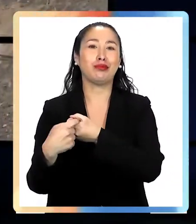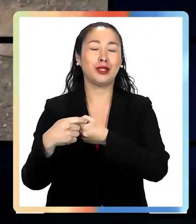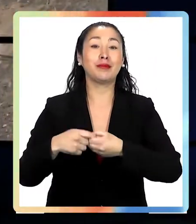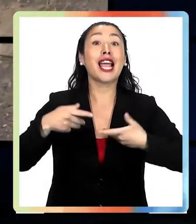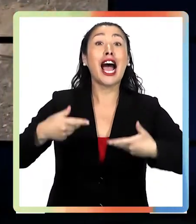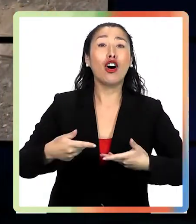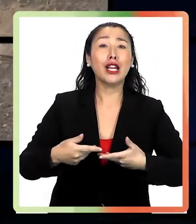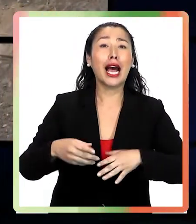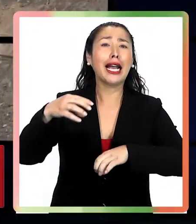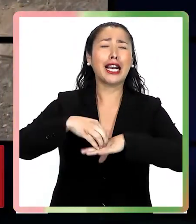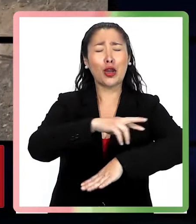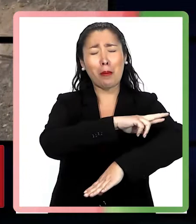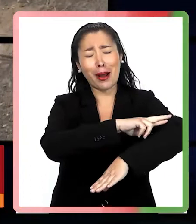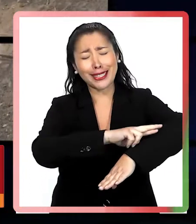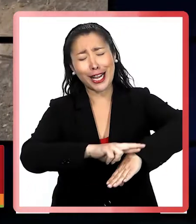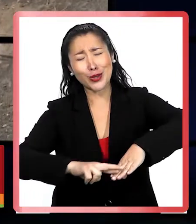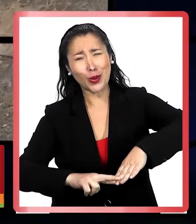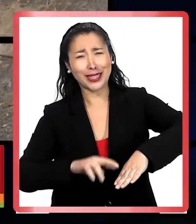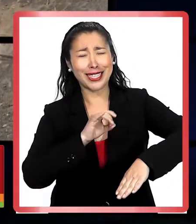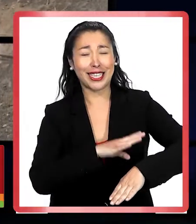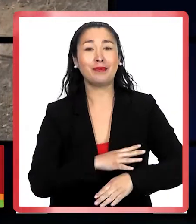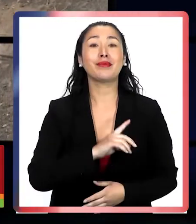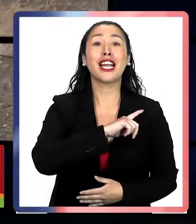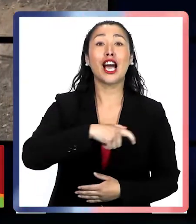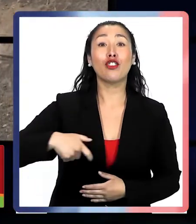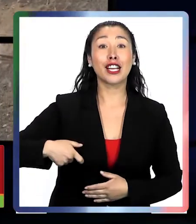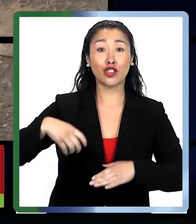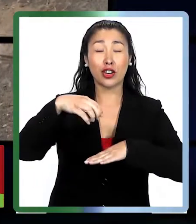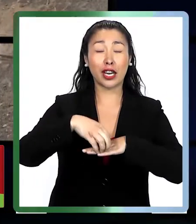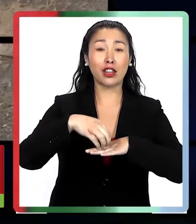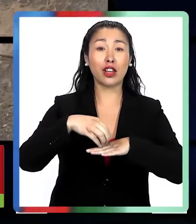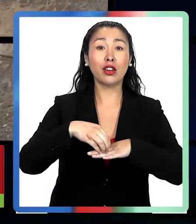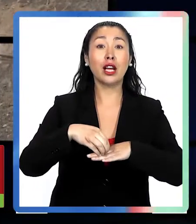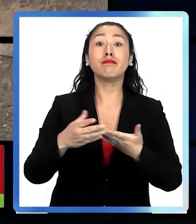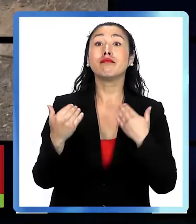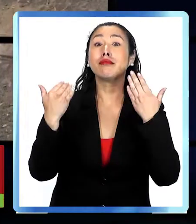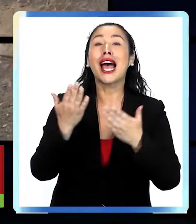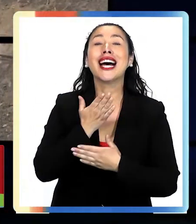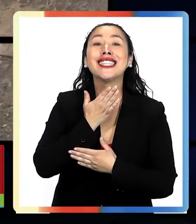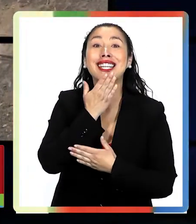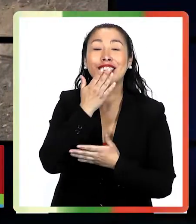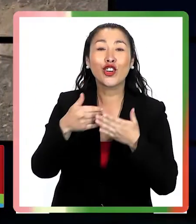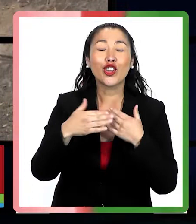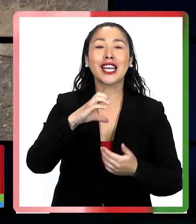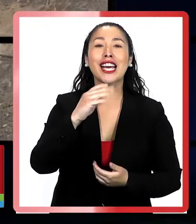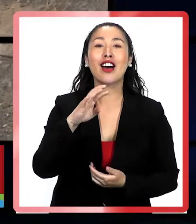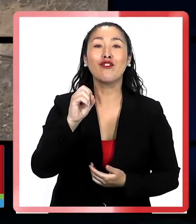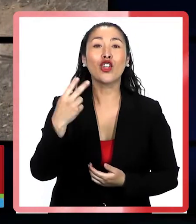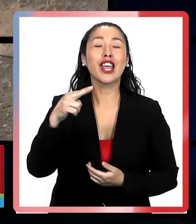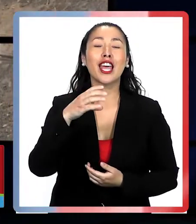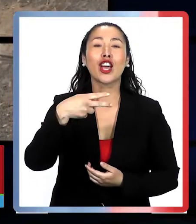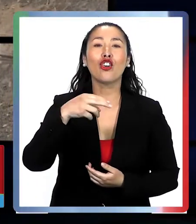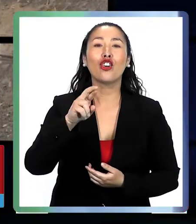Viajamos a la región más austral de Chile. La gobernación regional traspasó al Centro Subantártico de Cabo de Hornos a